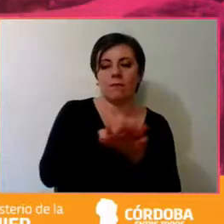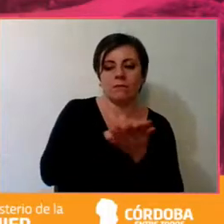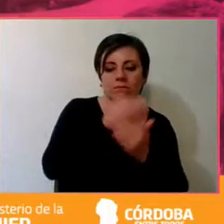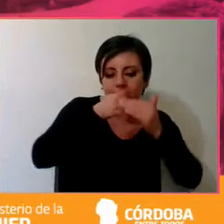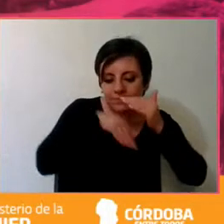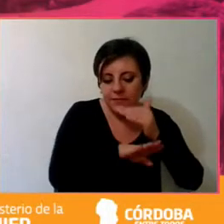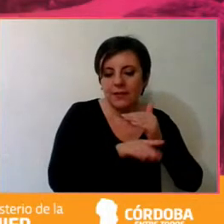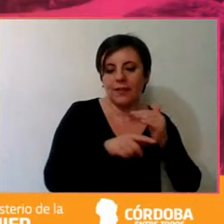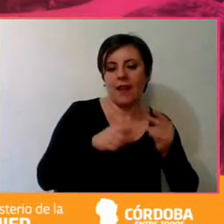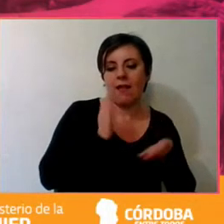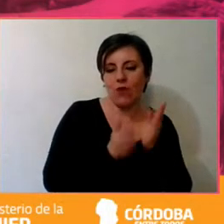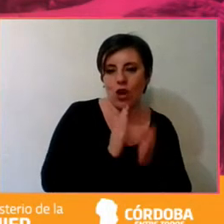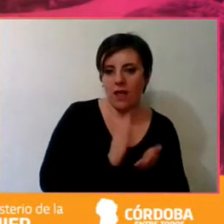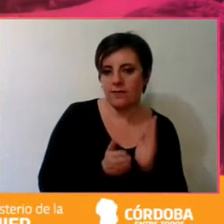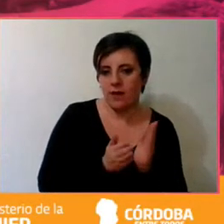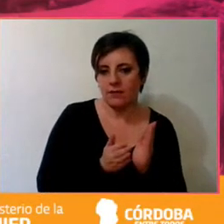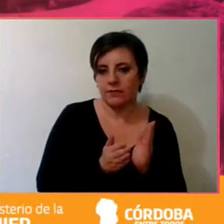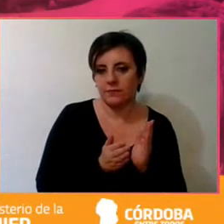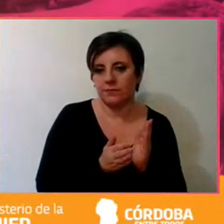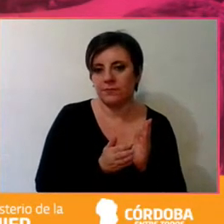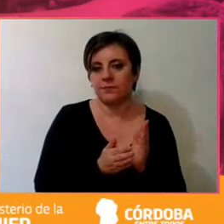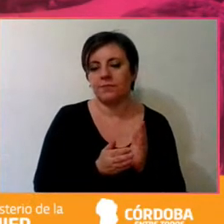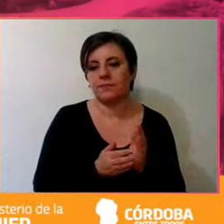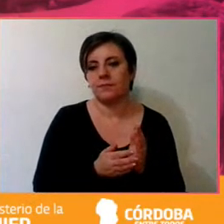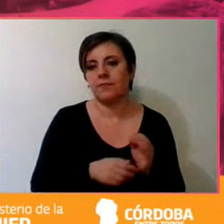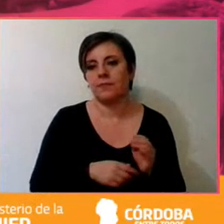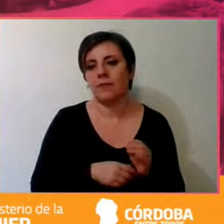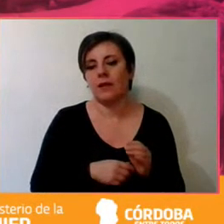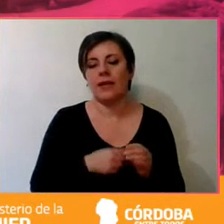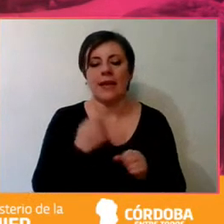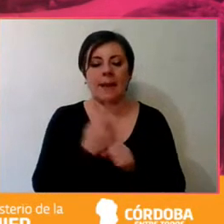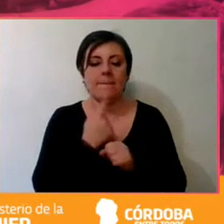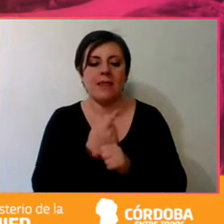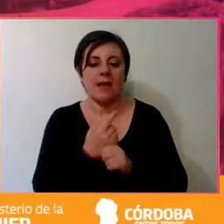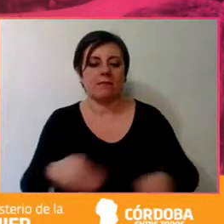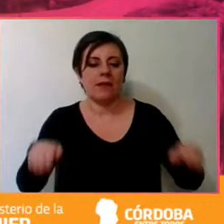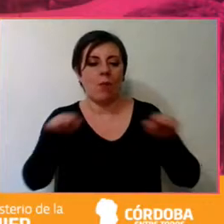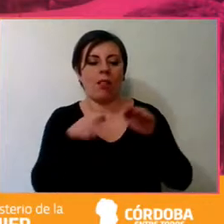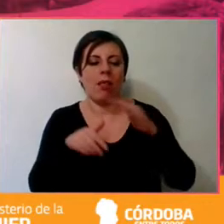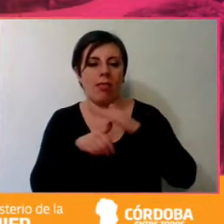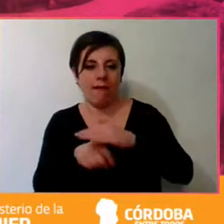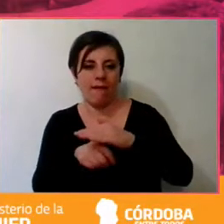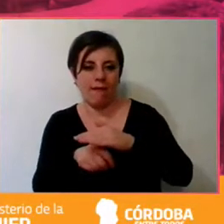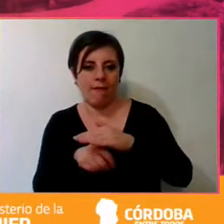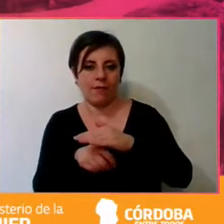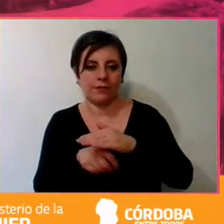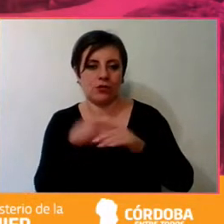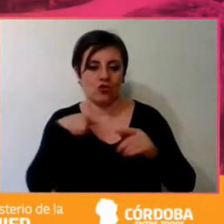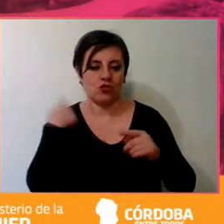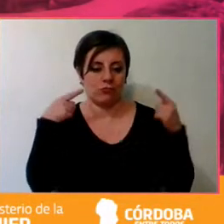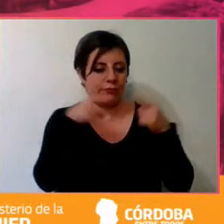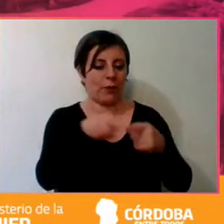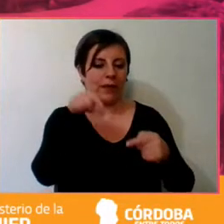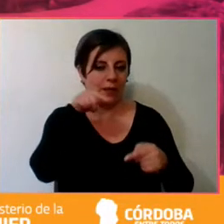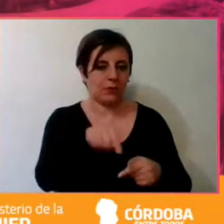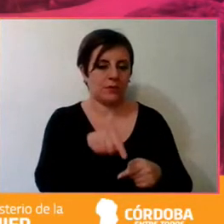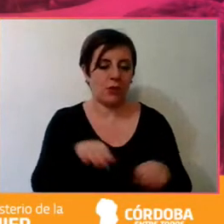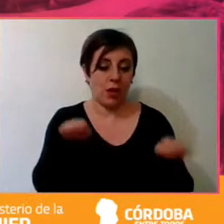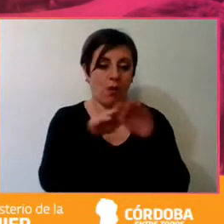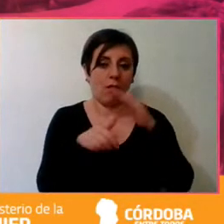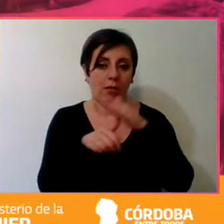de la violencia y que impiden promover la igualdad de género, a los cuales tenemos que apuntar.